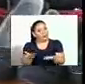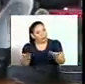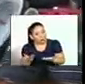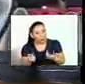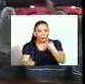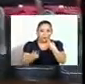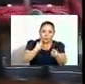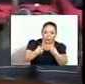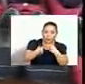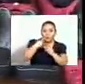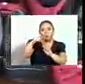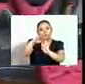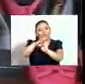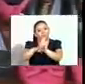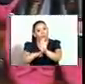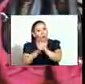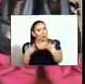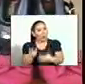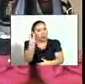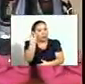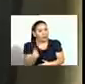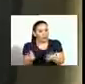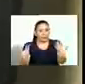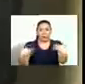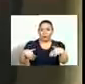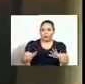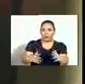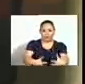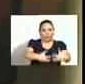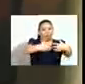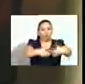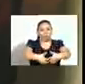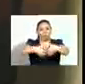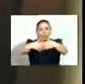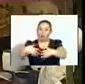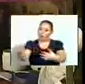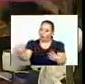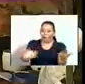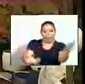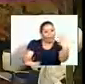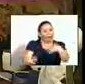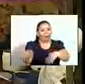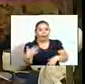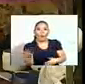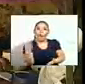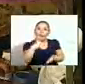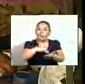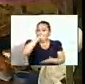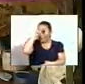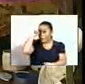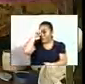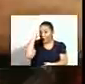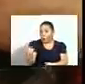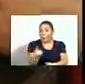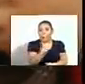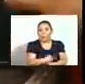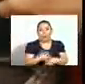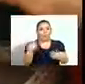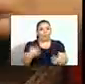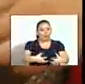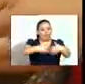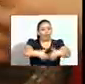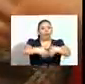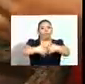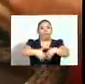se planificó y en cuestión de días estos talleres mandaron a llamar al personal de nuevo, porque hay pedidos que